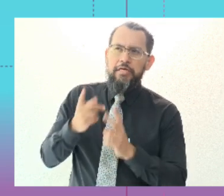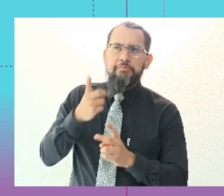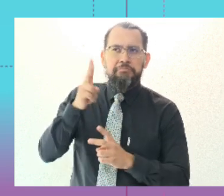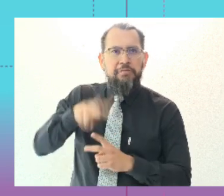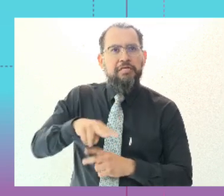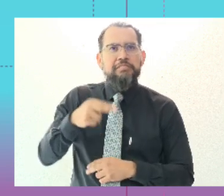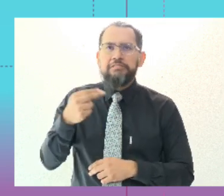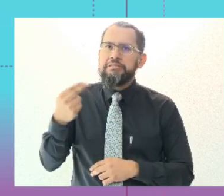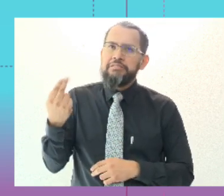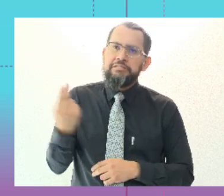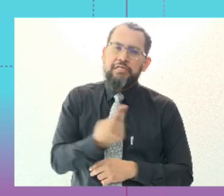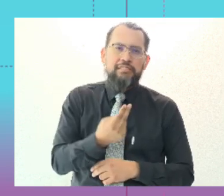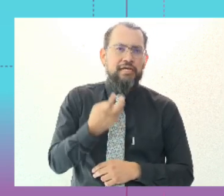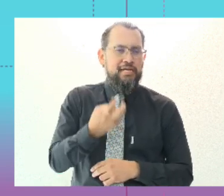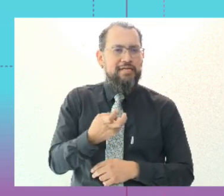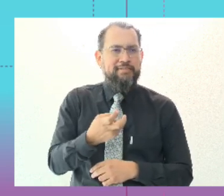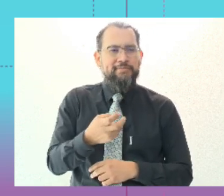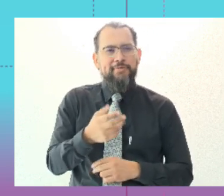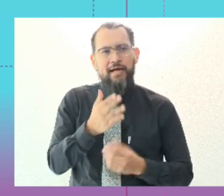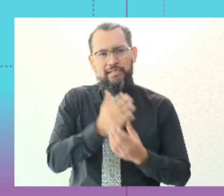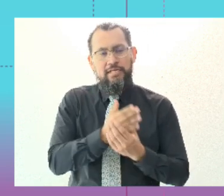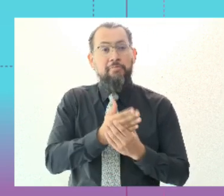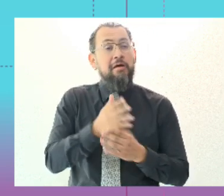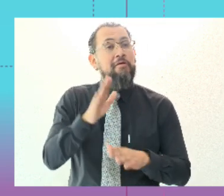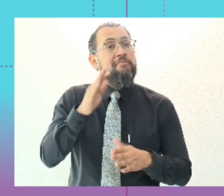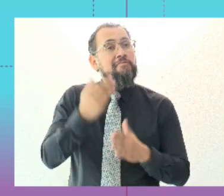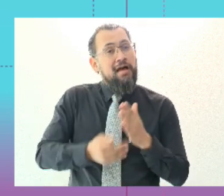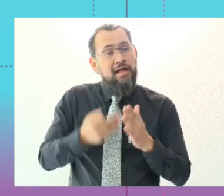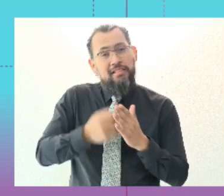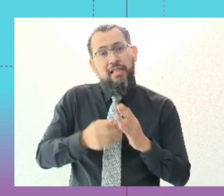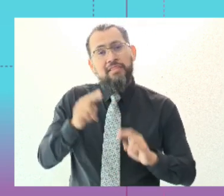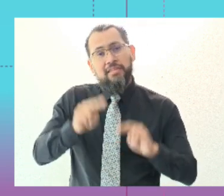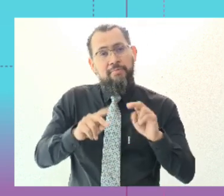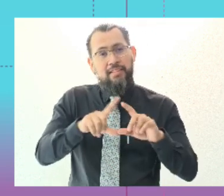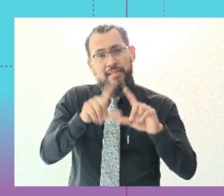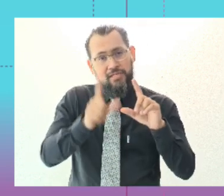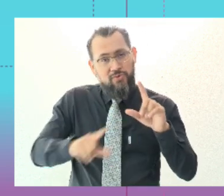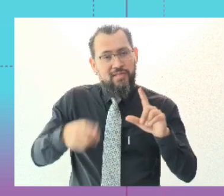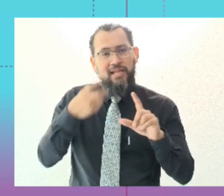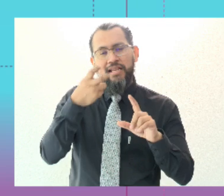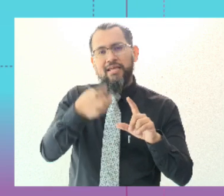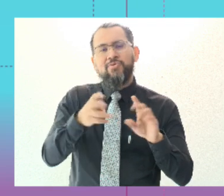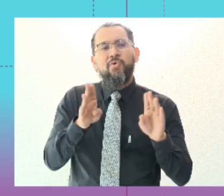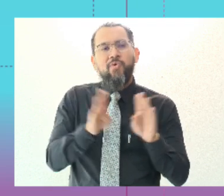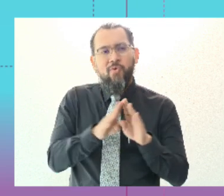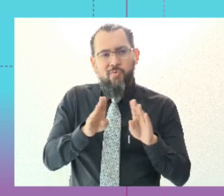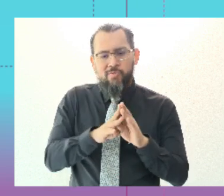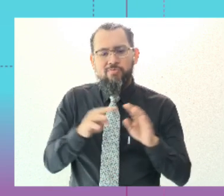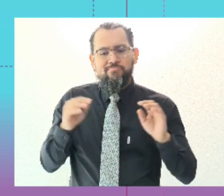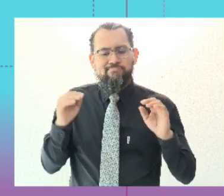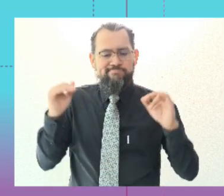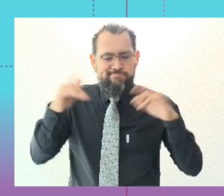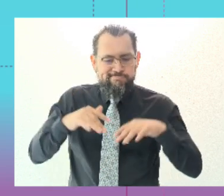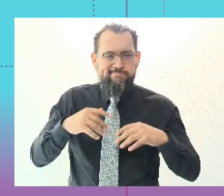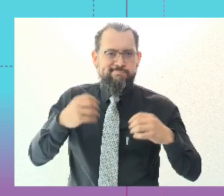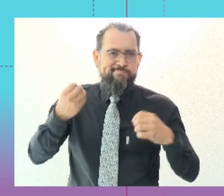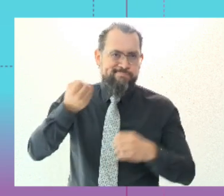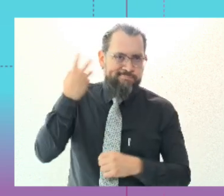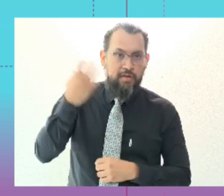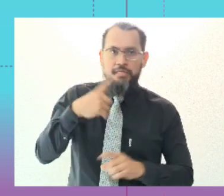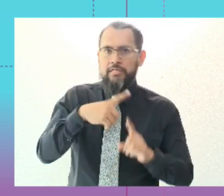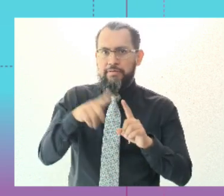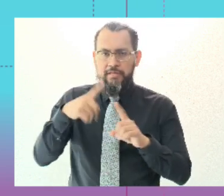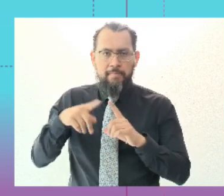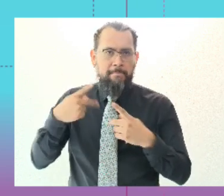en los archivos. Adolecemos de este tipo de eventos nacionales con esta importancia, con estos expertos. Espero que